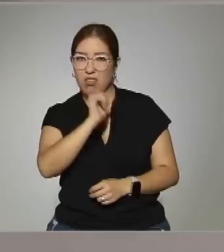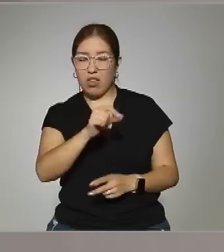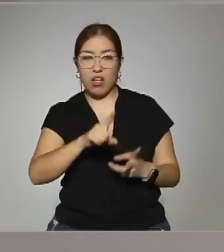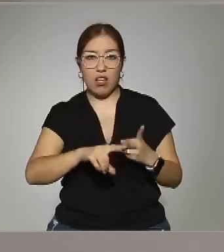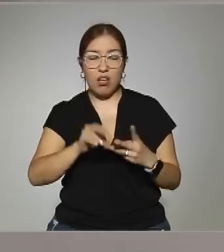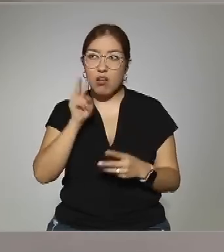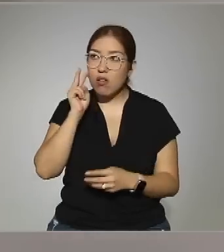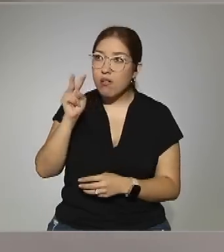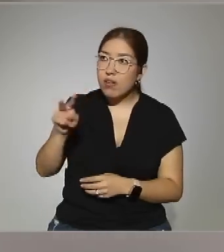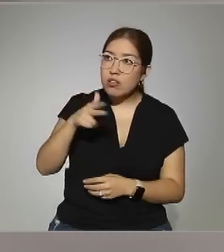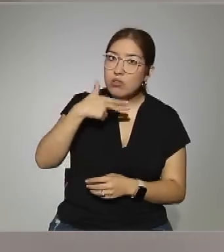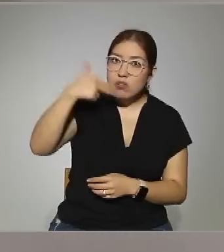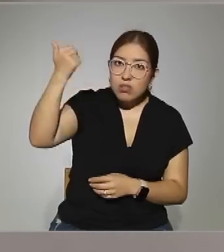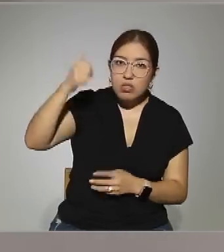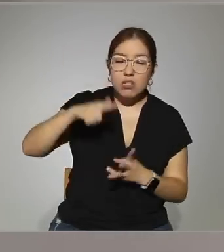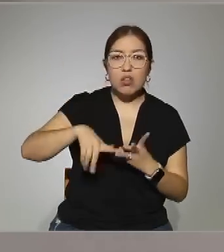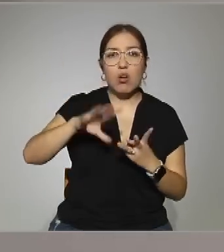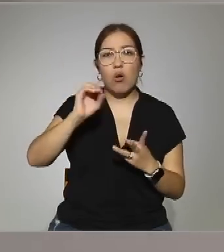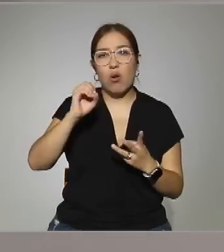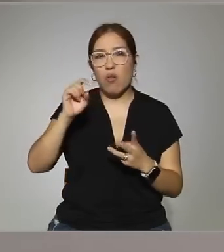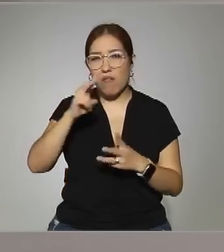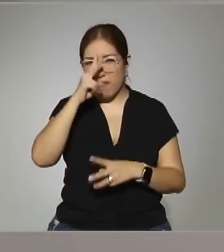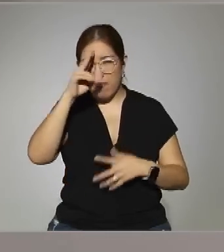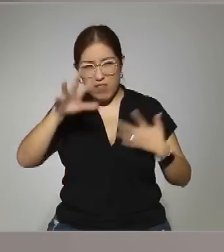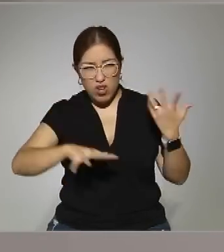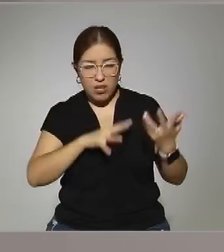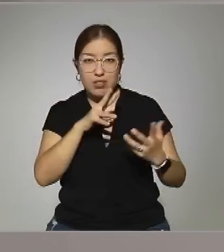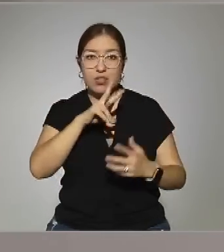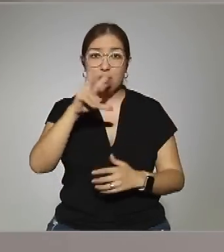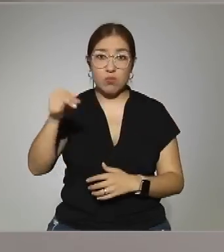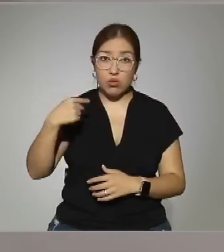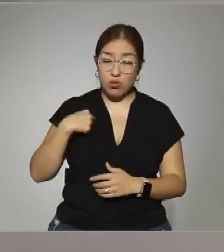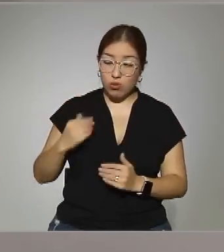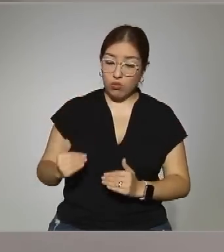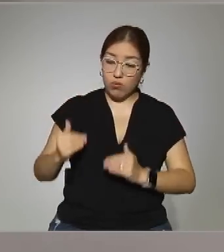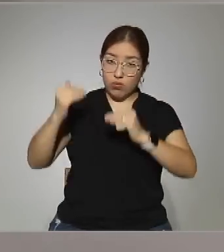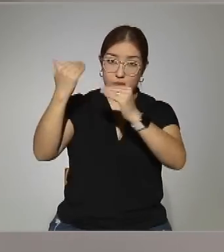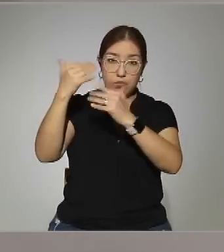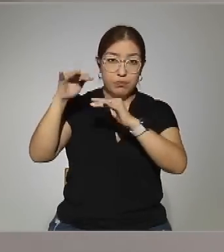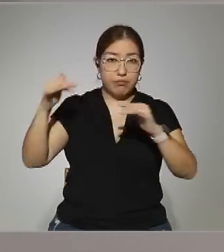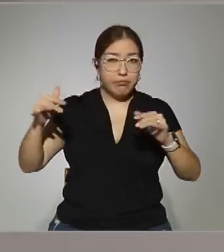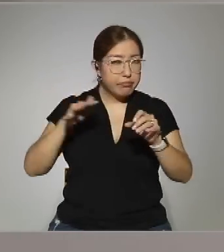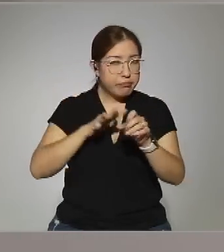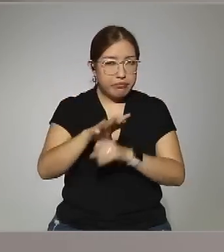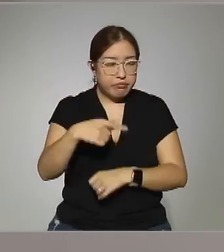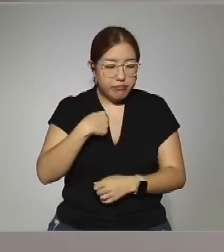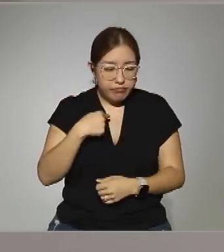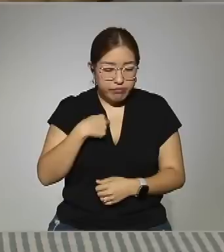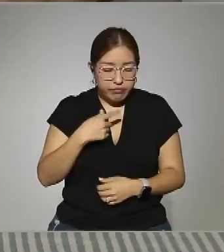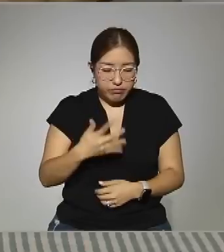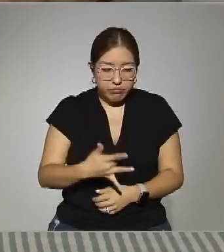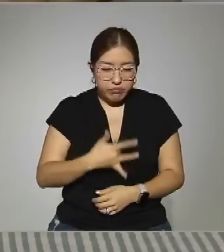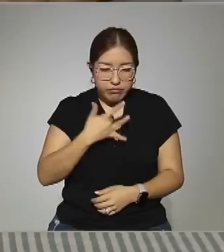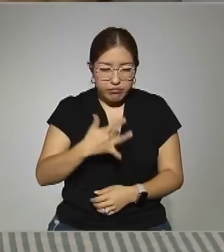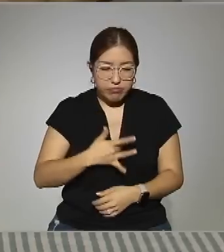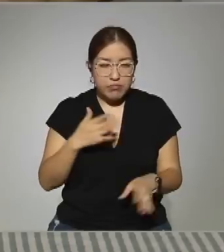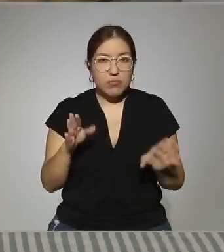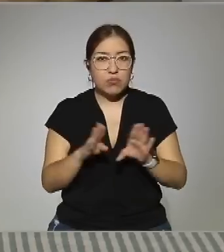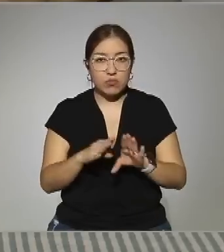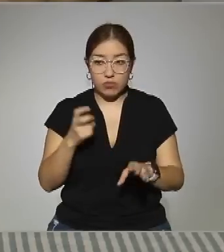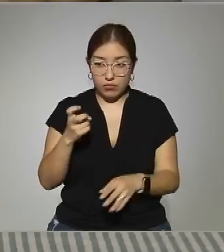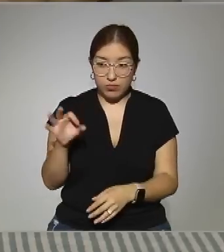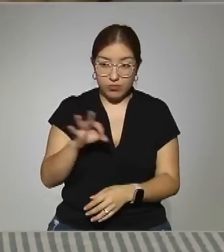vi algo de violencia, etcétera, ya en adulto, ¿qué actitudes tengo que podrían ser